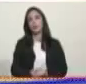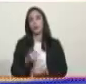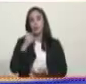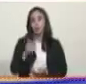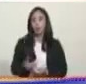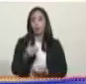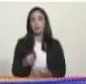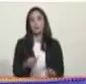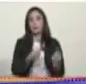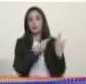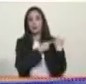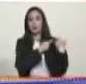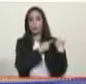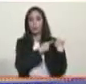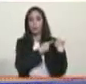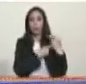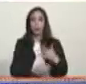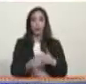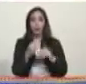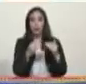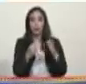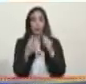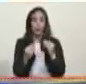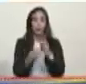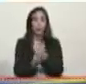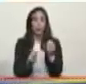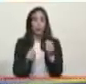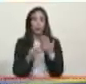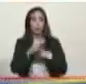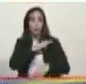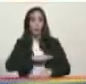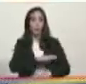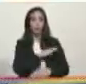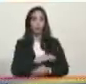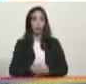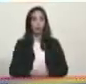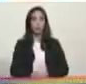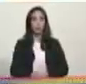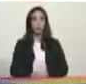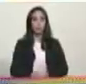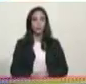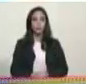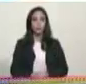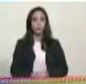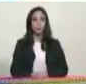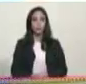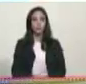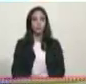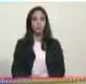una responsabilidad de grandes quilates, Eduardo Piñates.